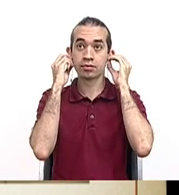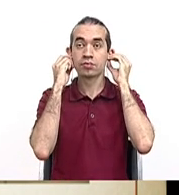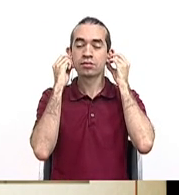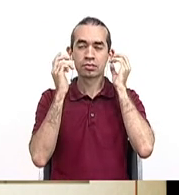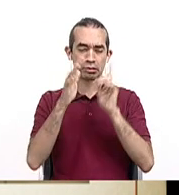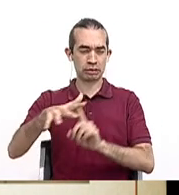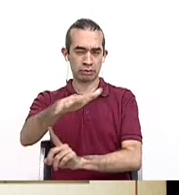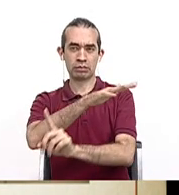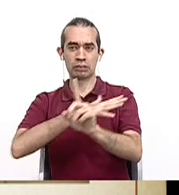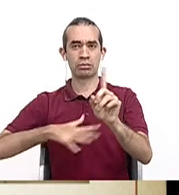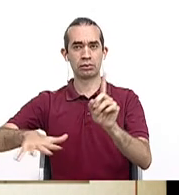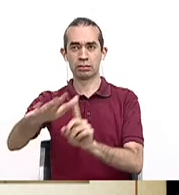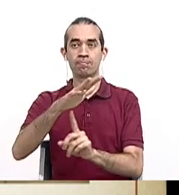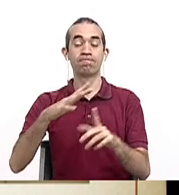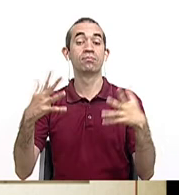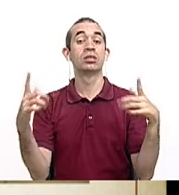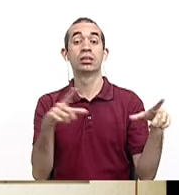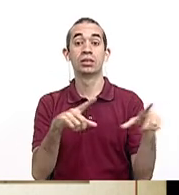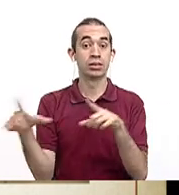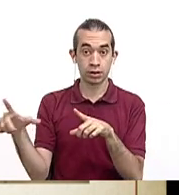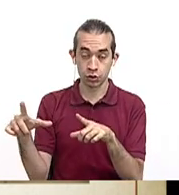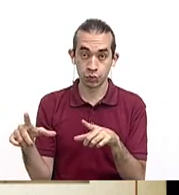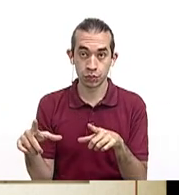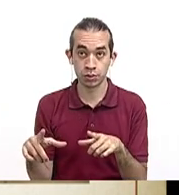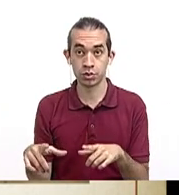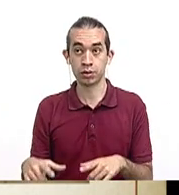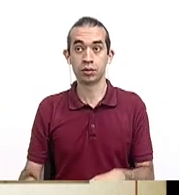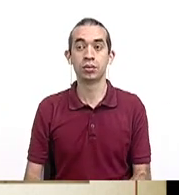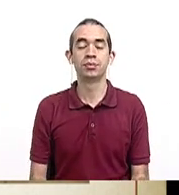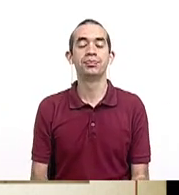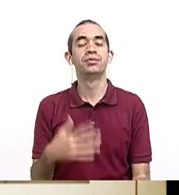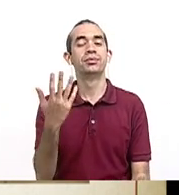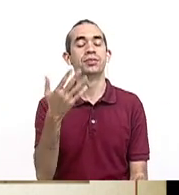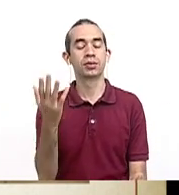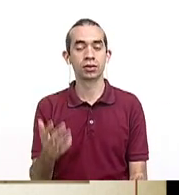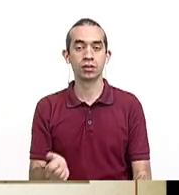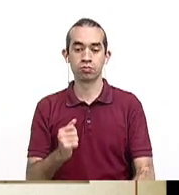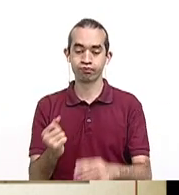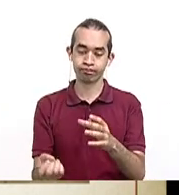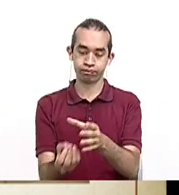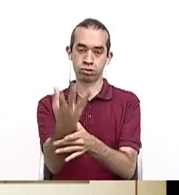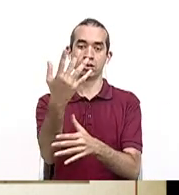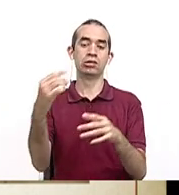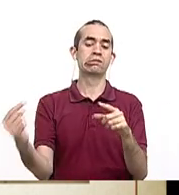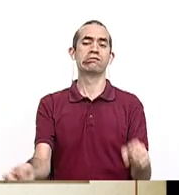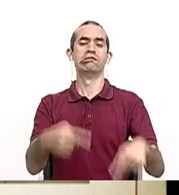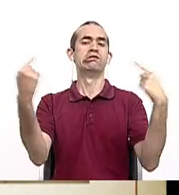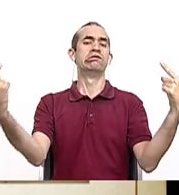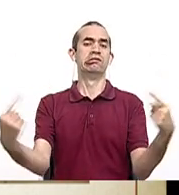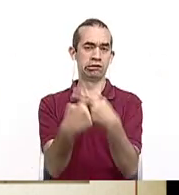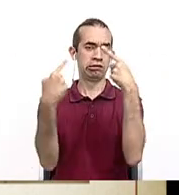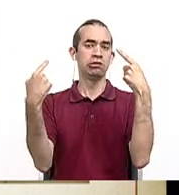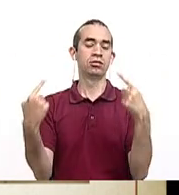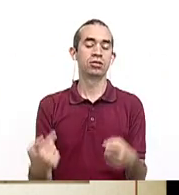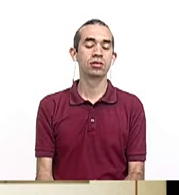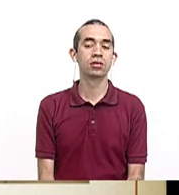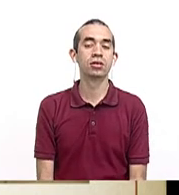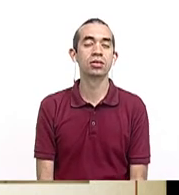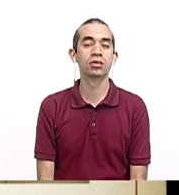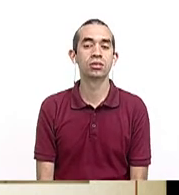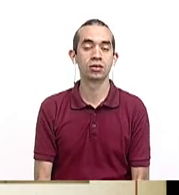estaba listo para que se generara un conflicto vamos entonces a